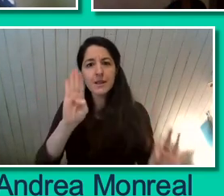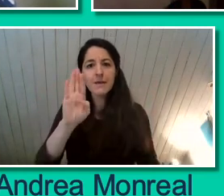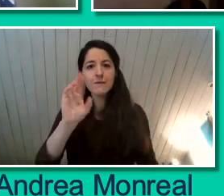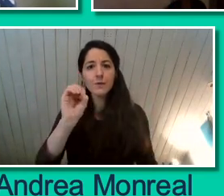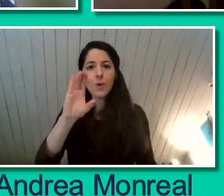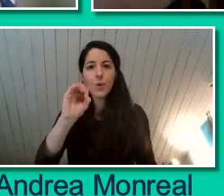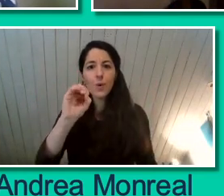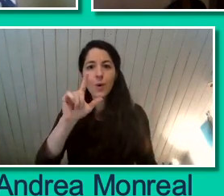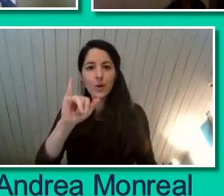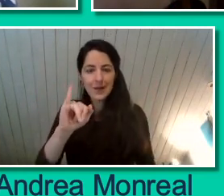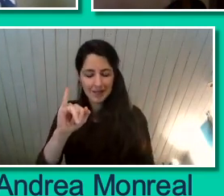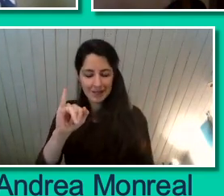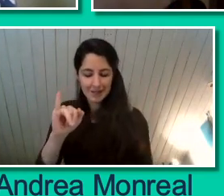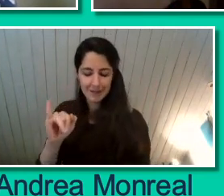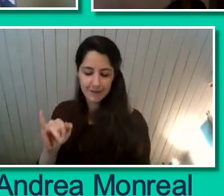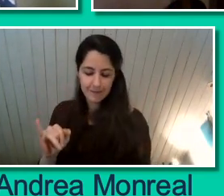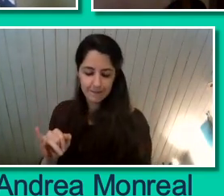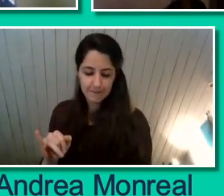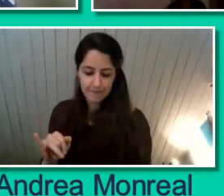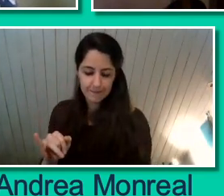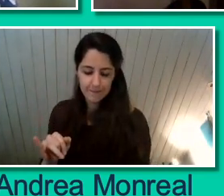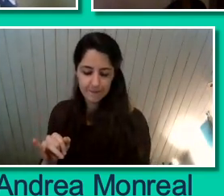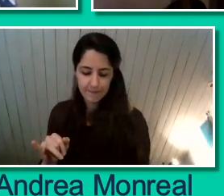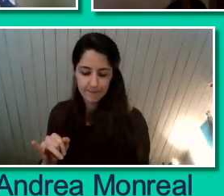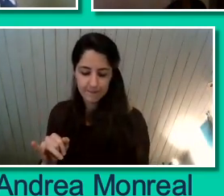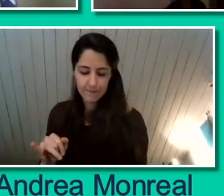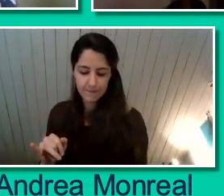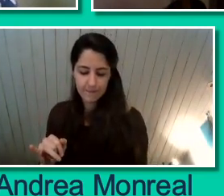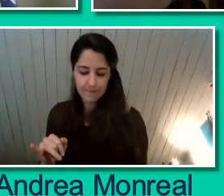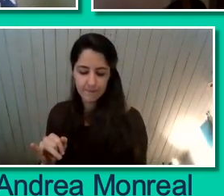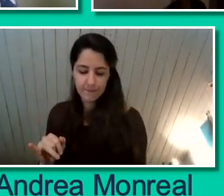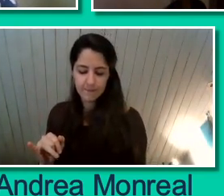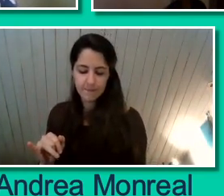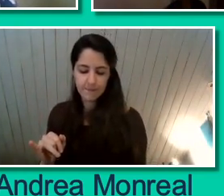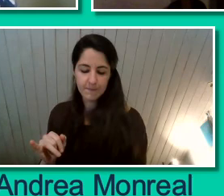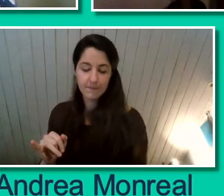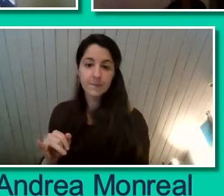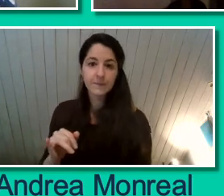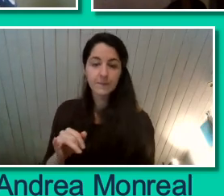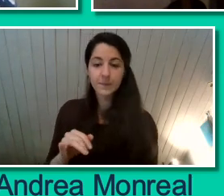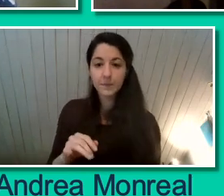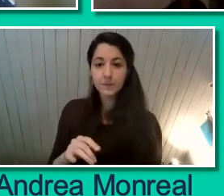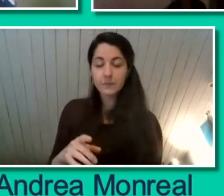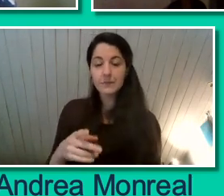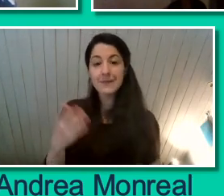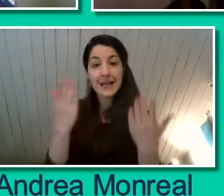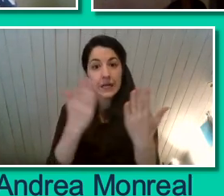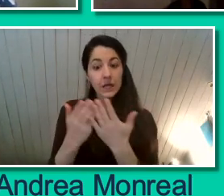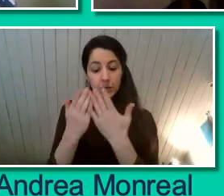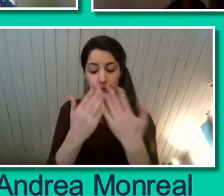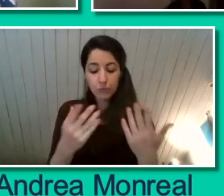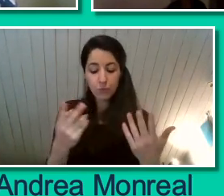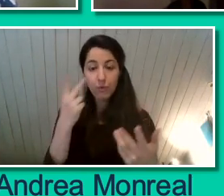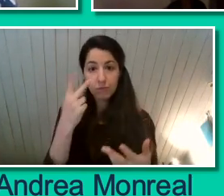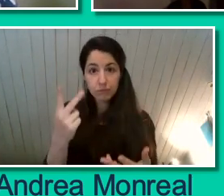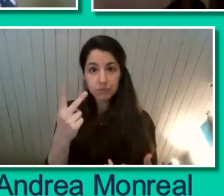donde sí se ha mostrado con estudios pues, que tienen gran beneficio en el desarrollo del cáncer de próstata.